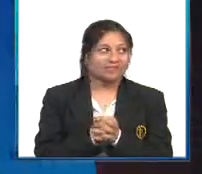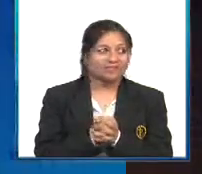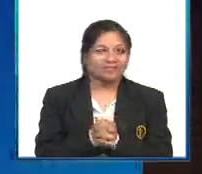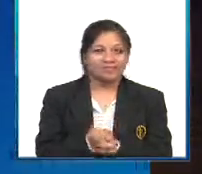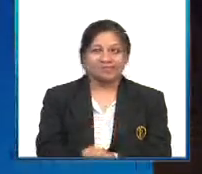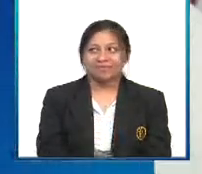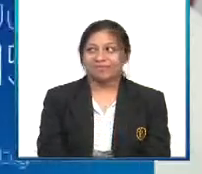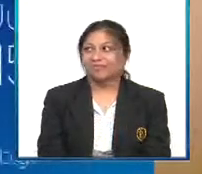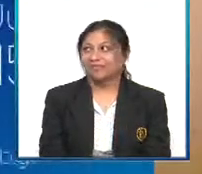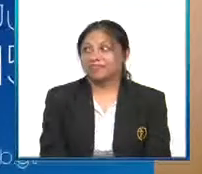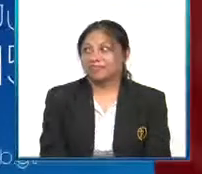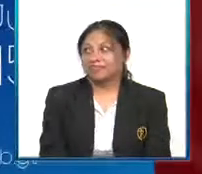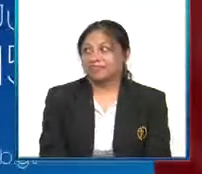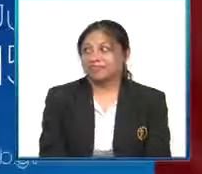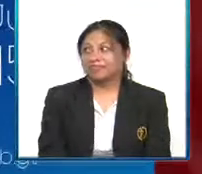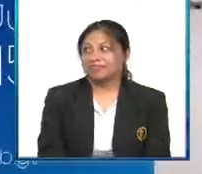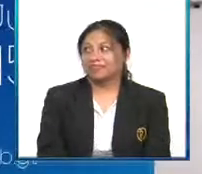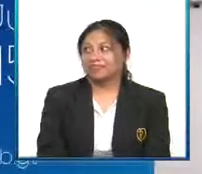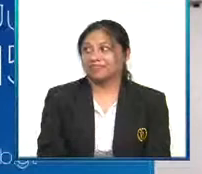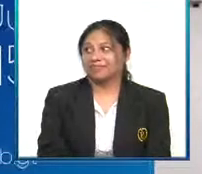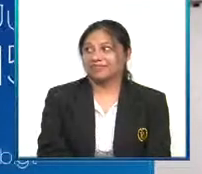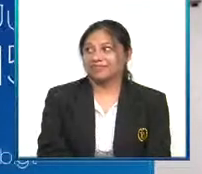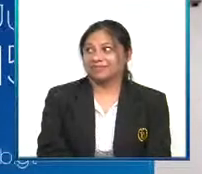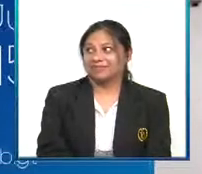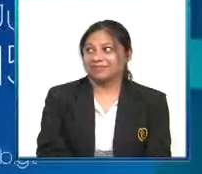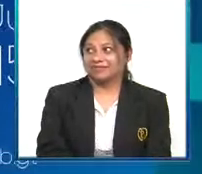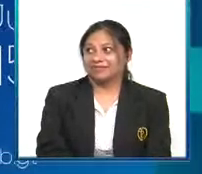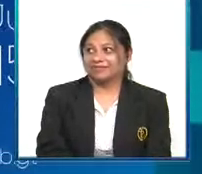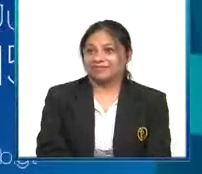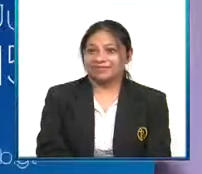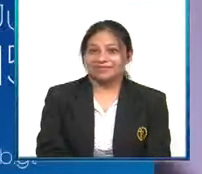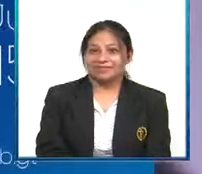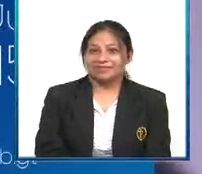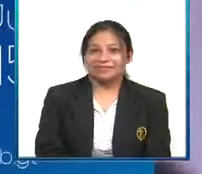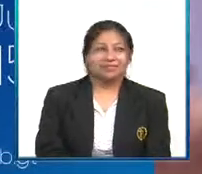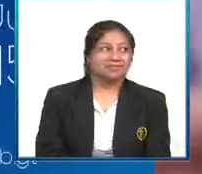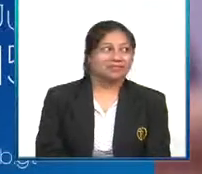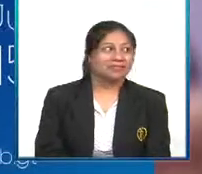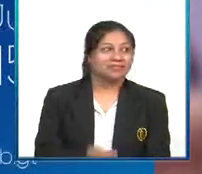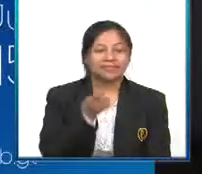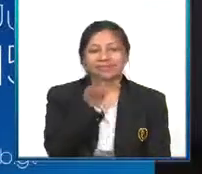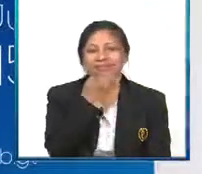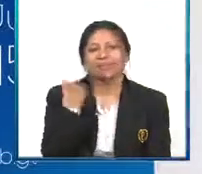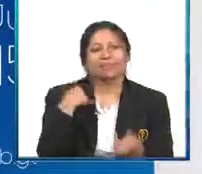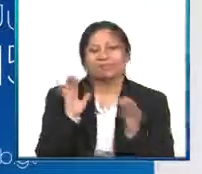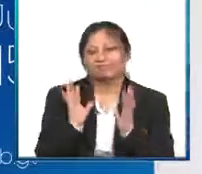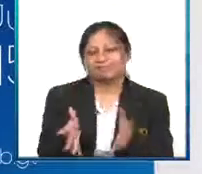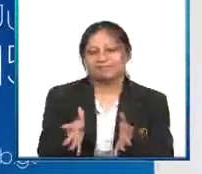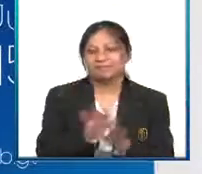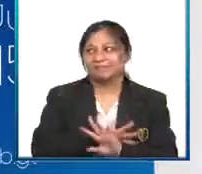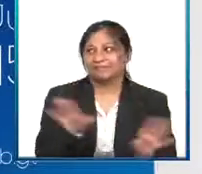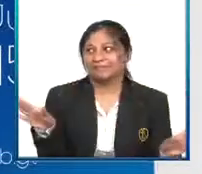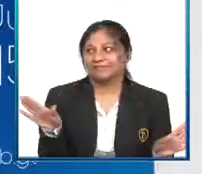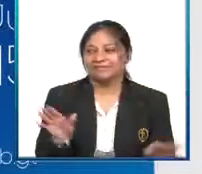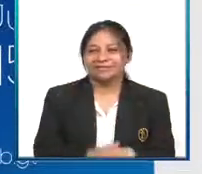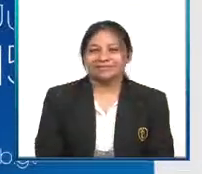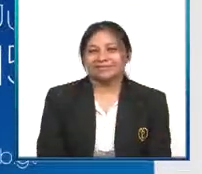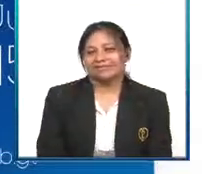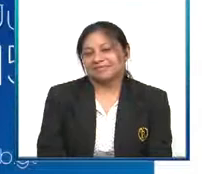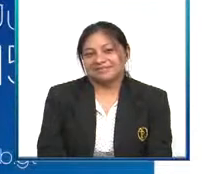Para cuidar su salud, es importante empezar hablando de ella. Por eso, cada semana, hablemos de